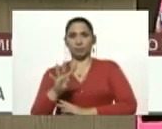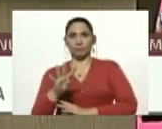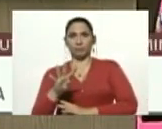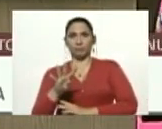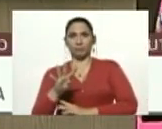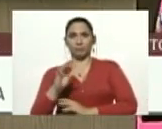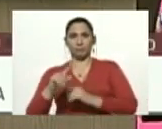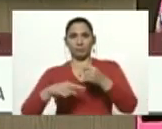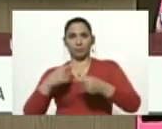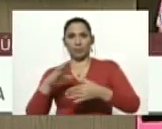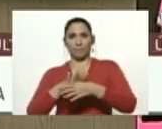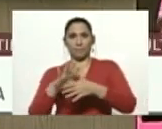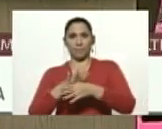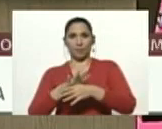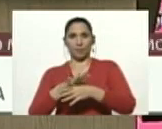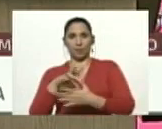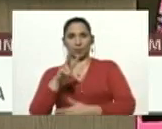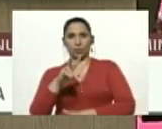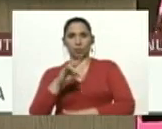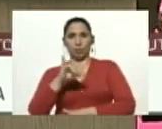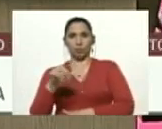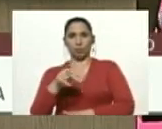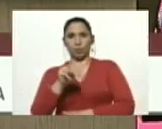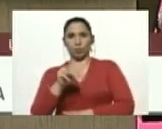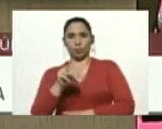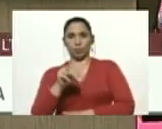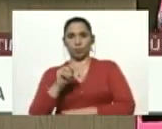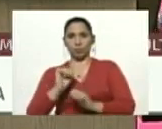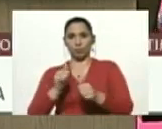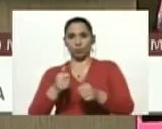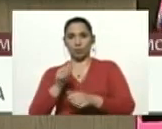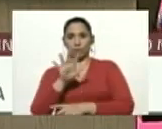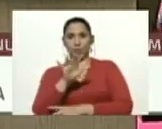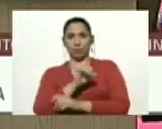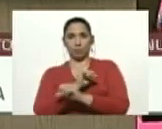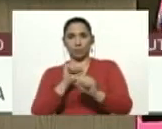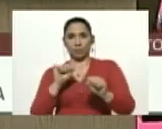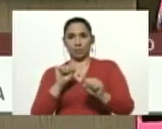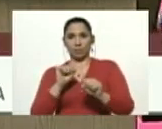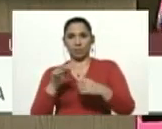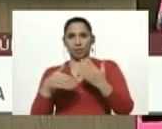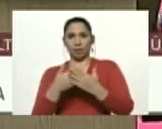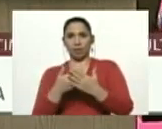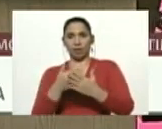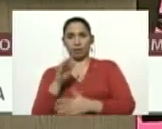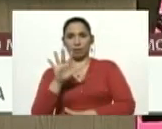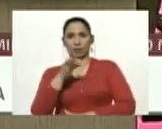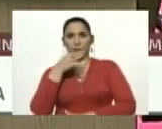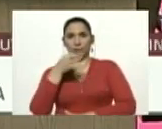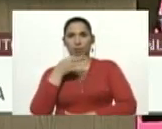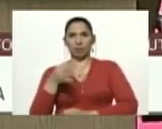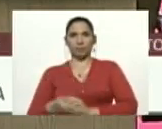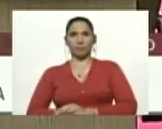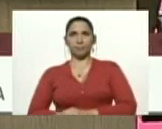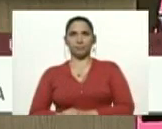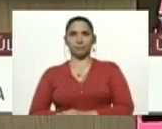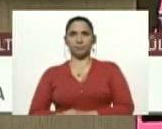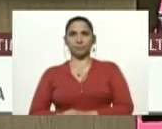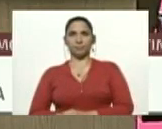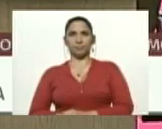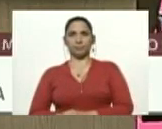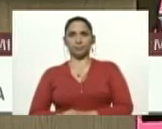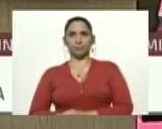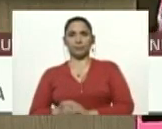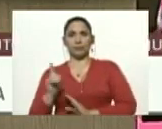4, mañana martes 2 de junio, a partir de las 5 de la mañana hasta las 5 de la tarde.